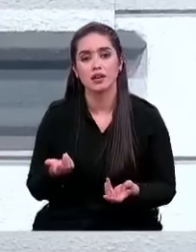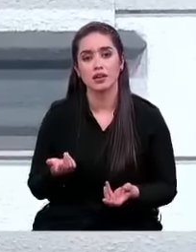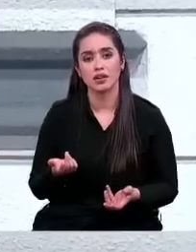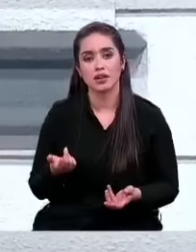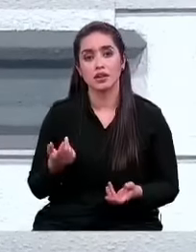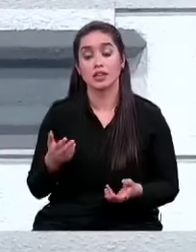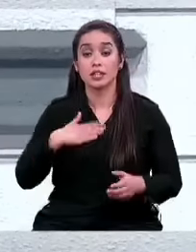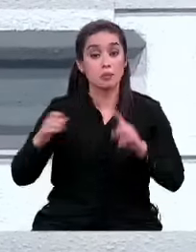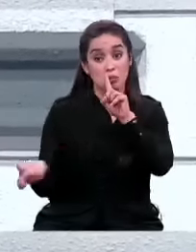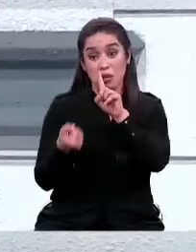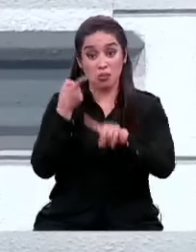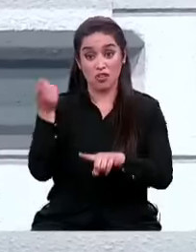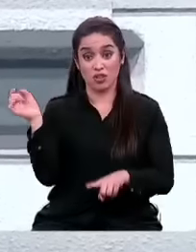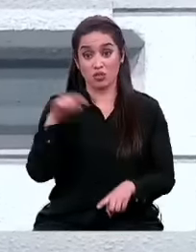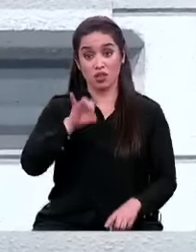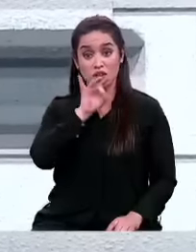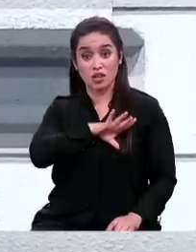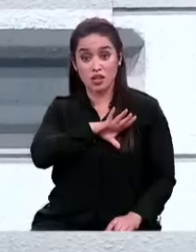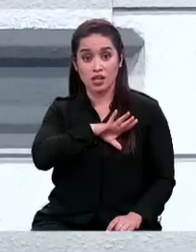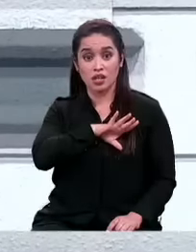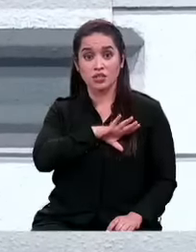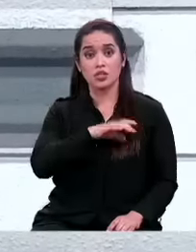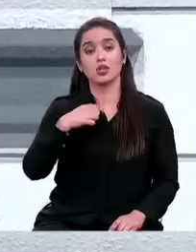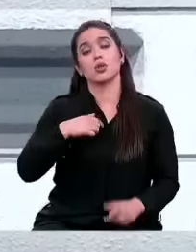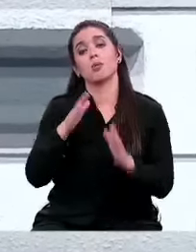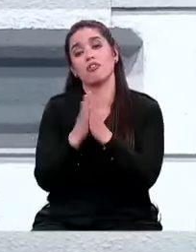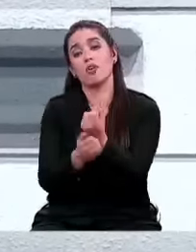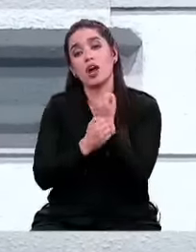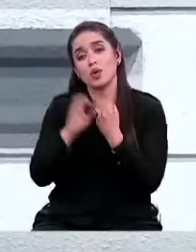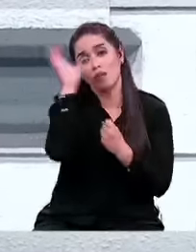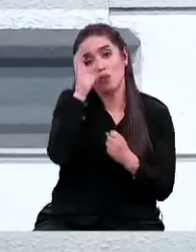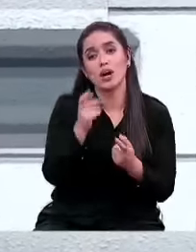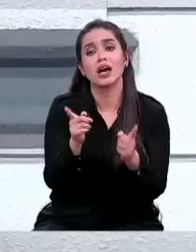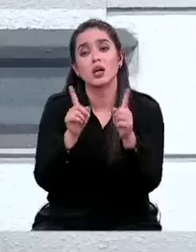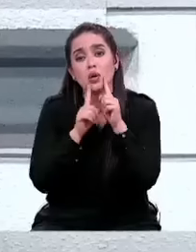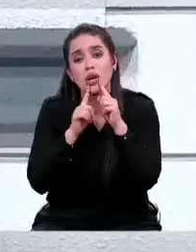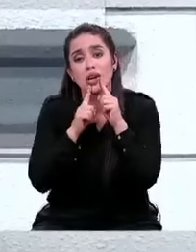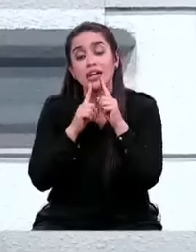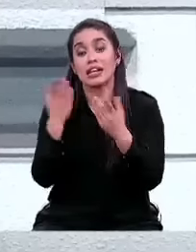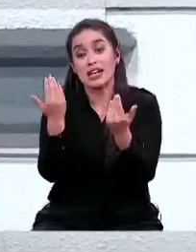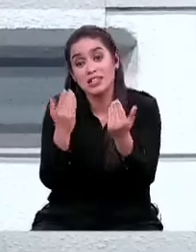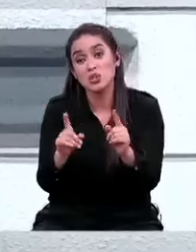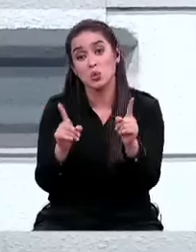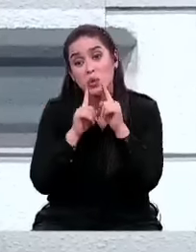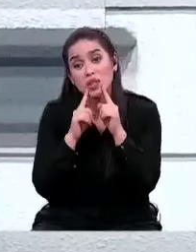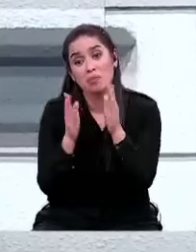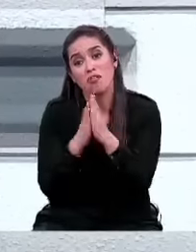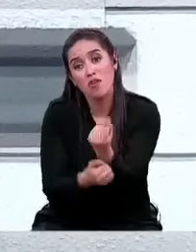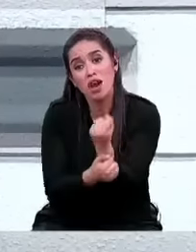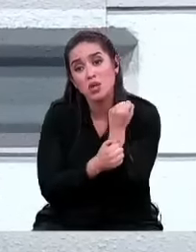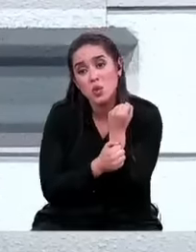This is my first time in Chile and I didn't get time to book in a hotel. Where can I get to a hotel,